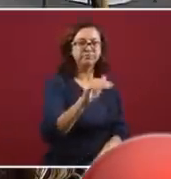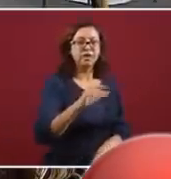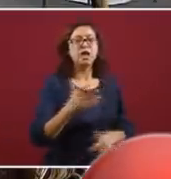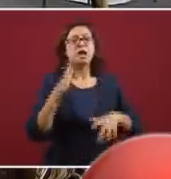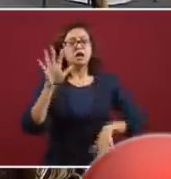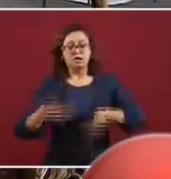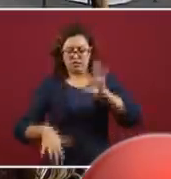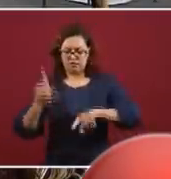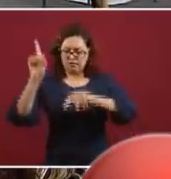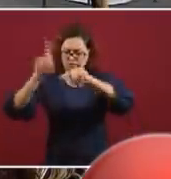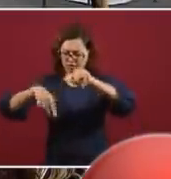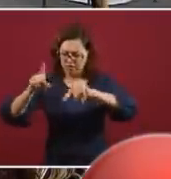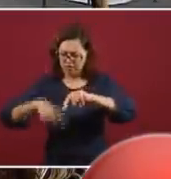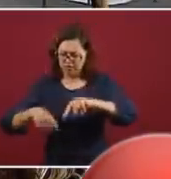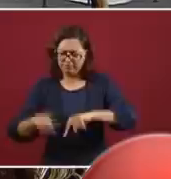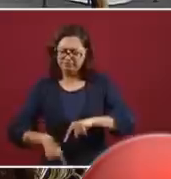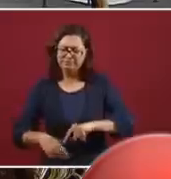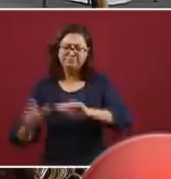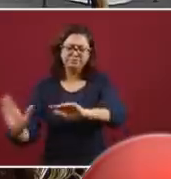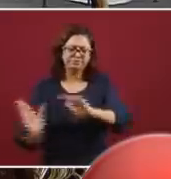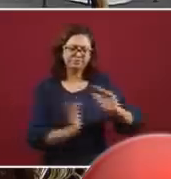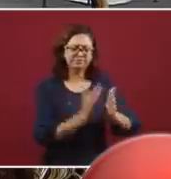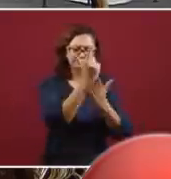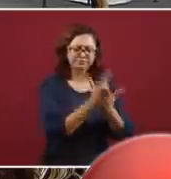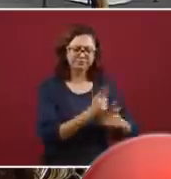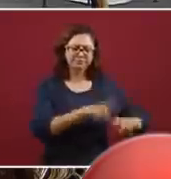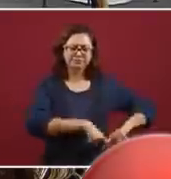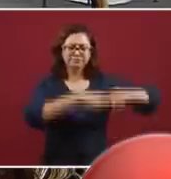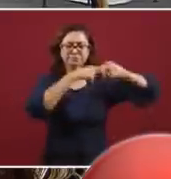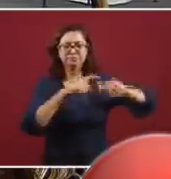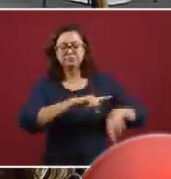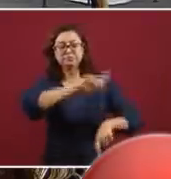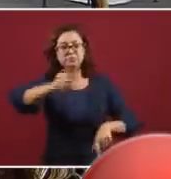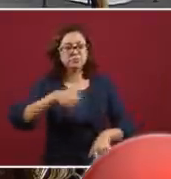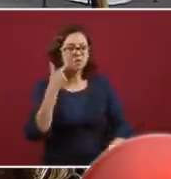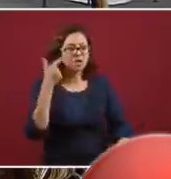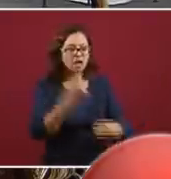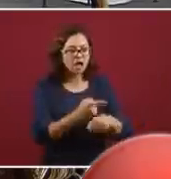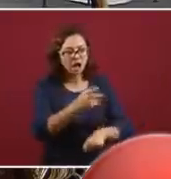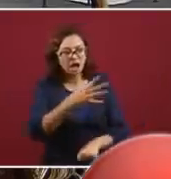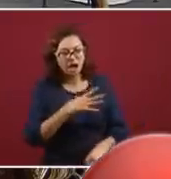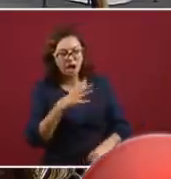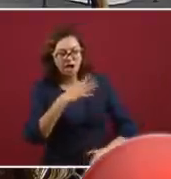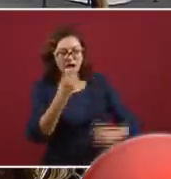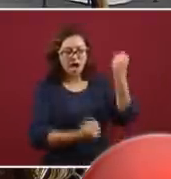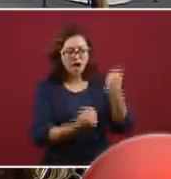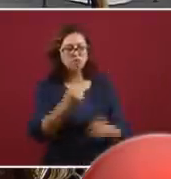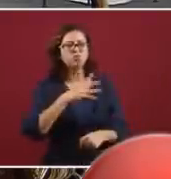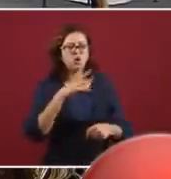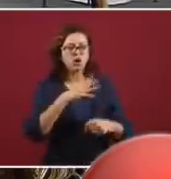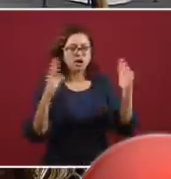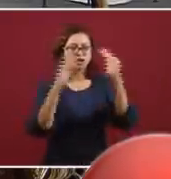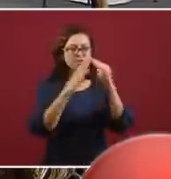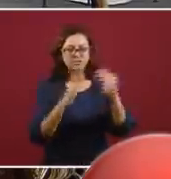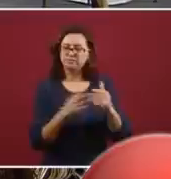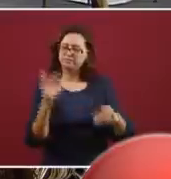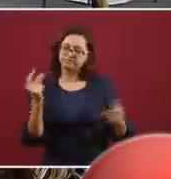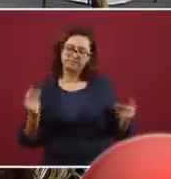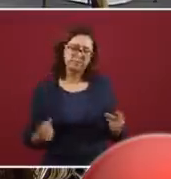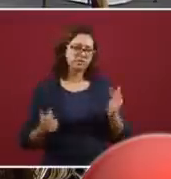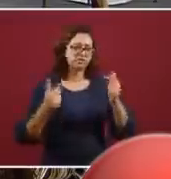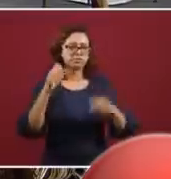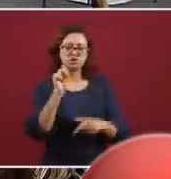de inmuebles y se reinventaría la deuda y se procede a su cobro. Además, el SAT publica esta información.